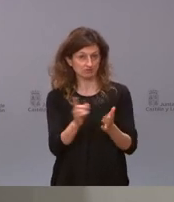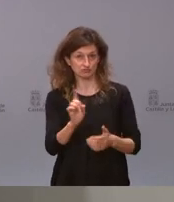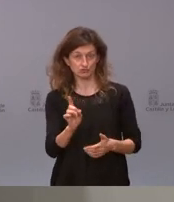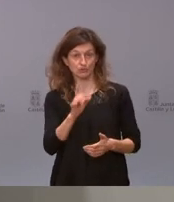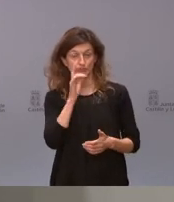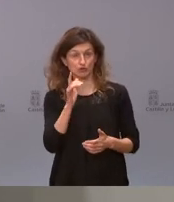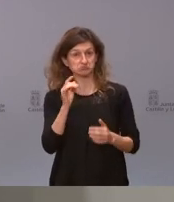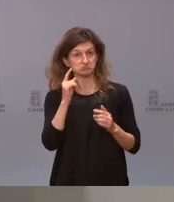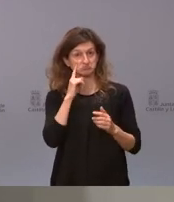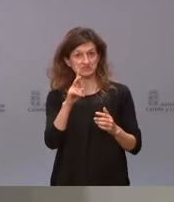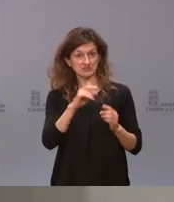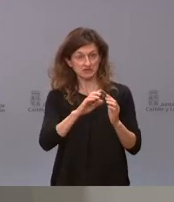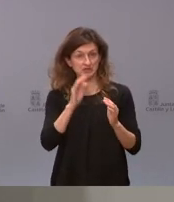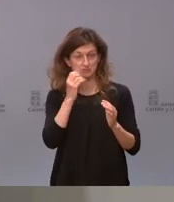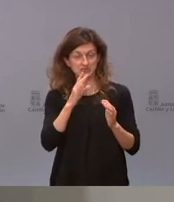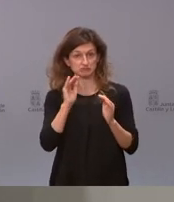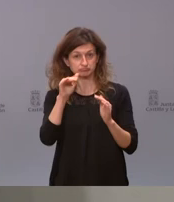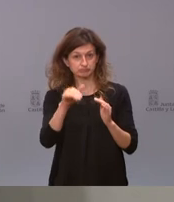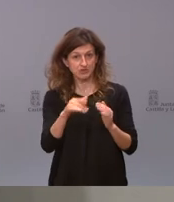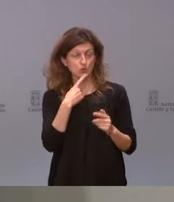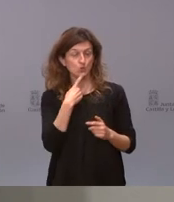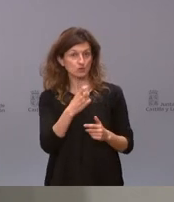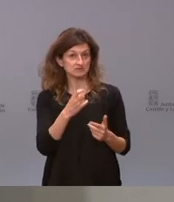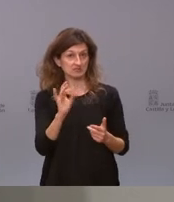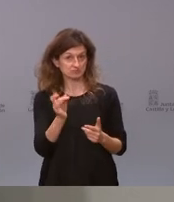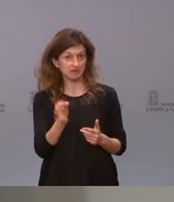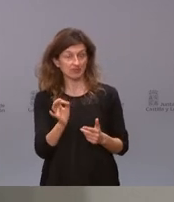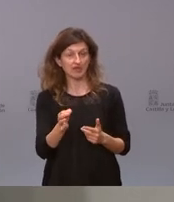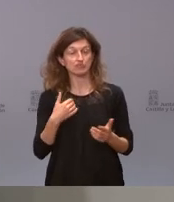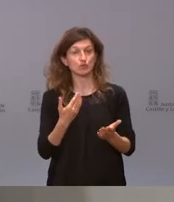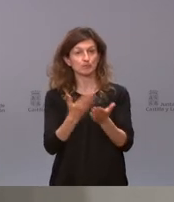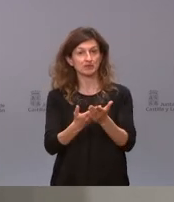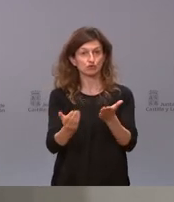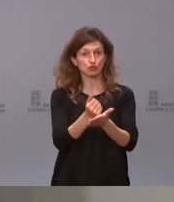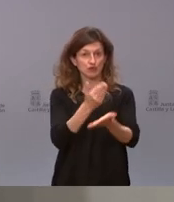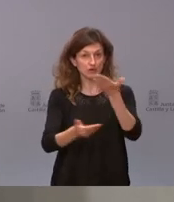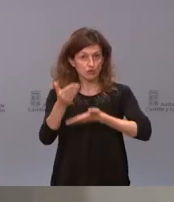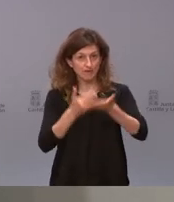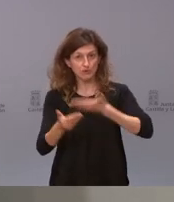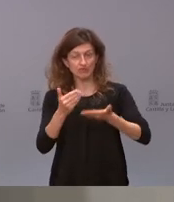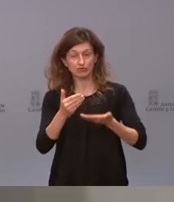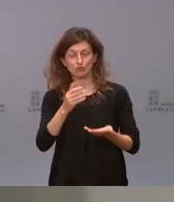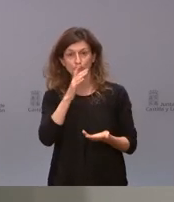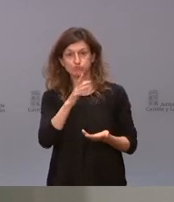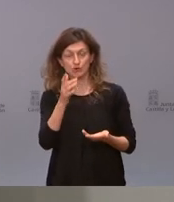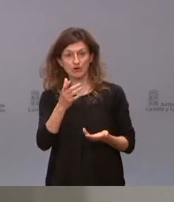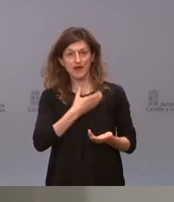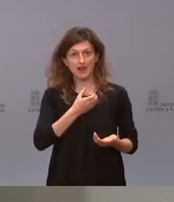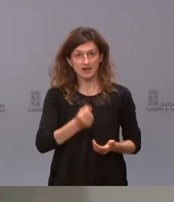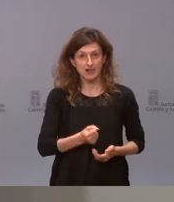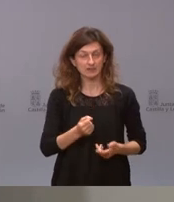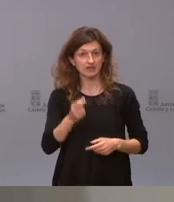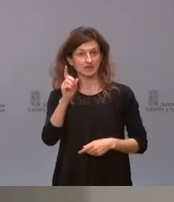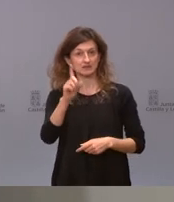una buena tendencia es verdad que le que le cuesta yo aquí sí que pido toda la colaboración posible por parte del alcalde y por